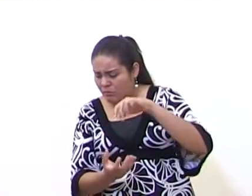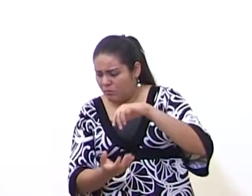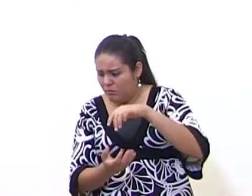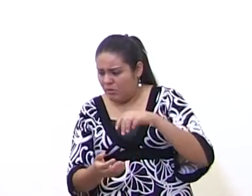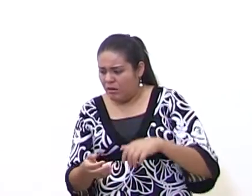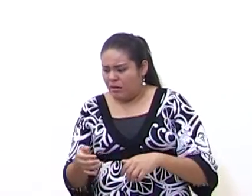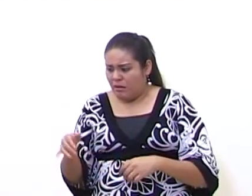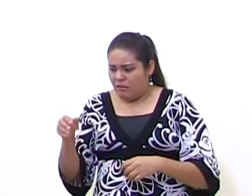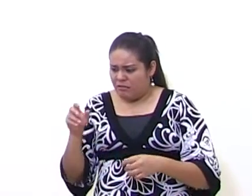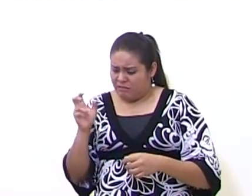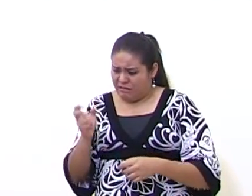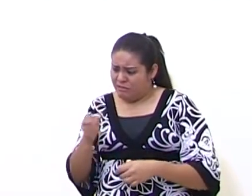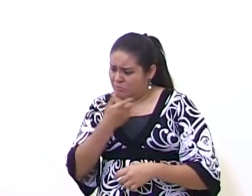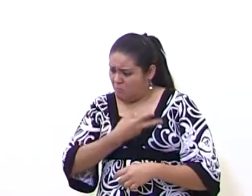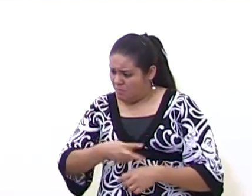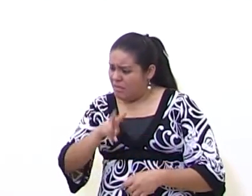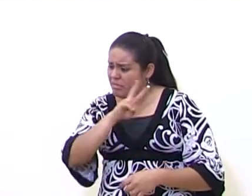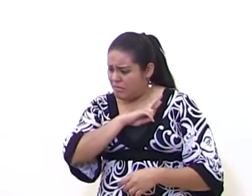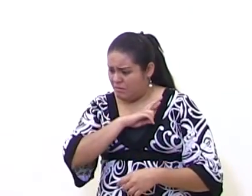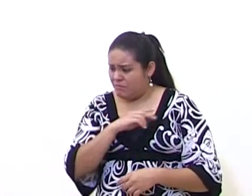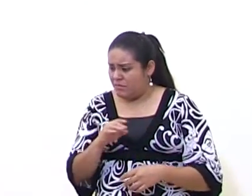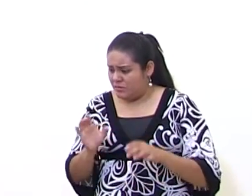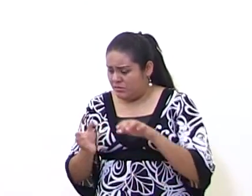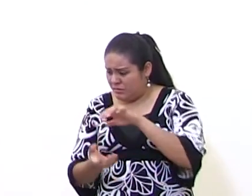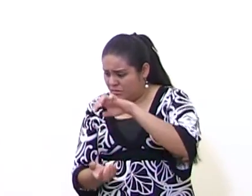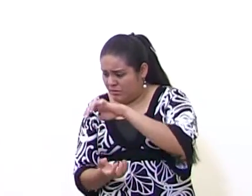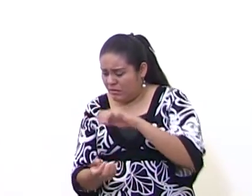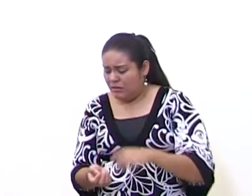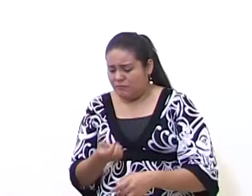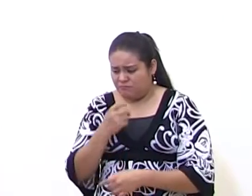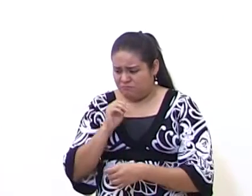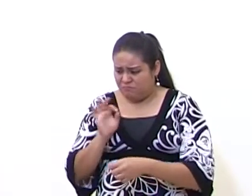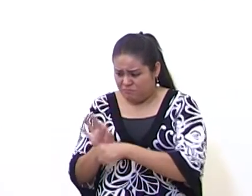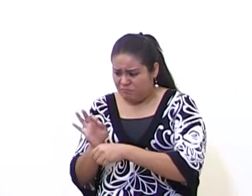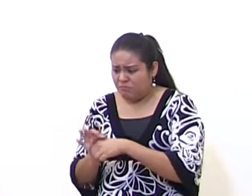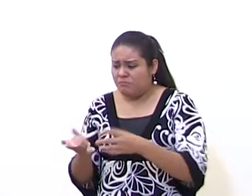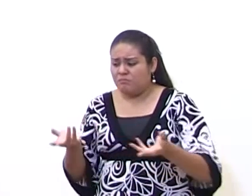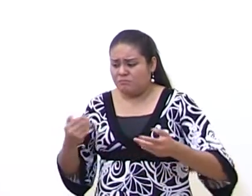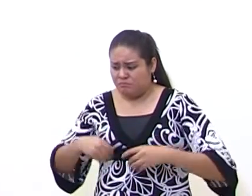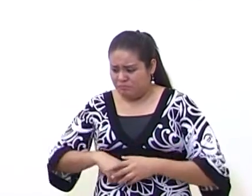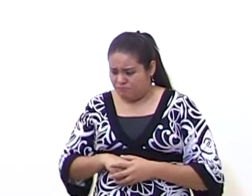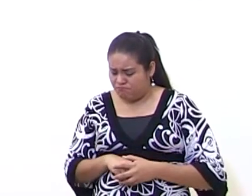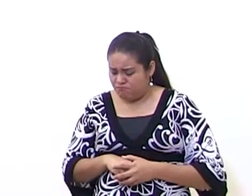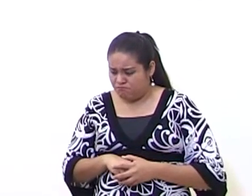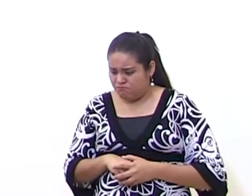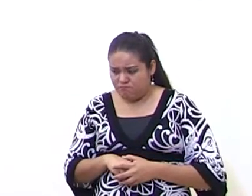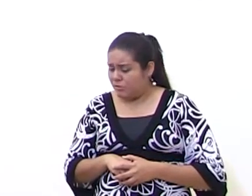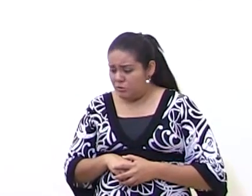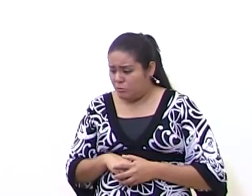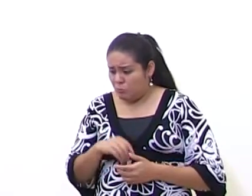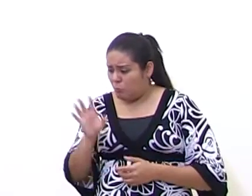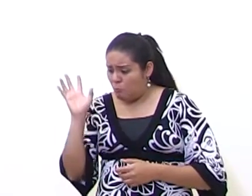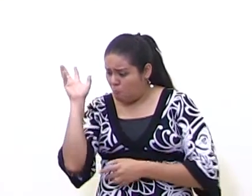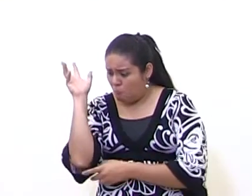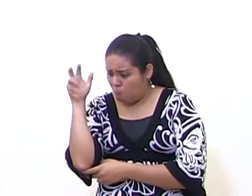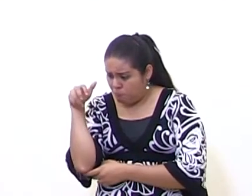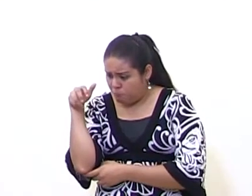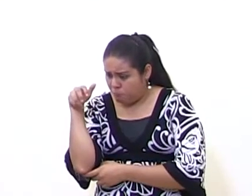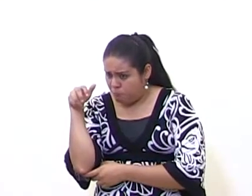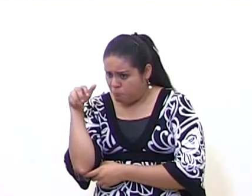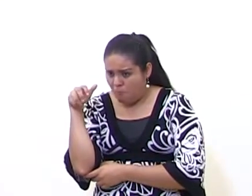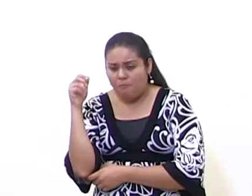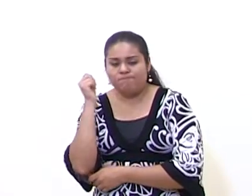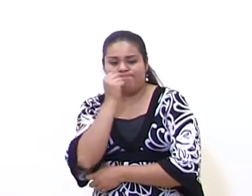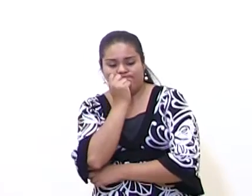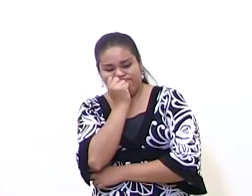suelo y pues eso hizo que murieran las camelias. Pero claro, yo te lo estoy contando porque al final de un estudio eso fue lo que